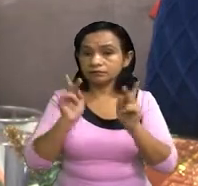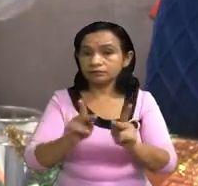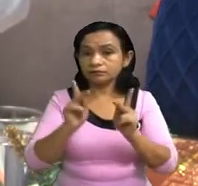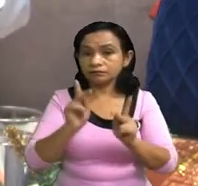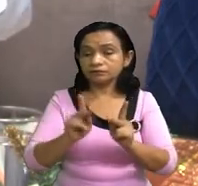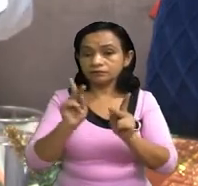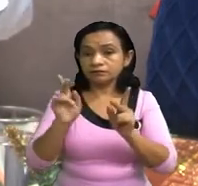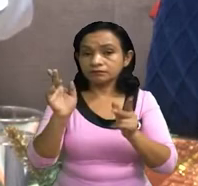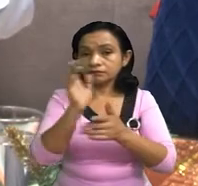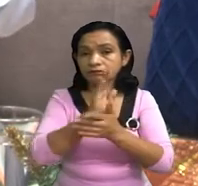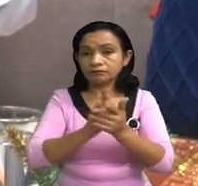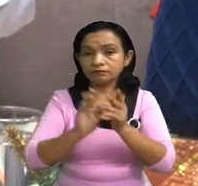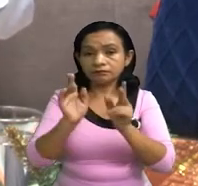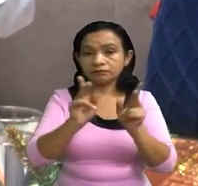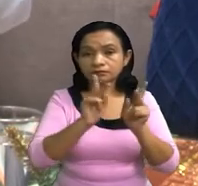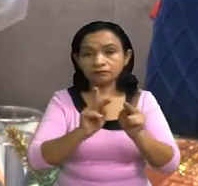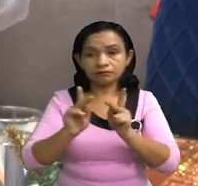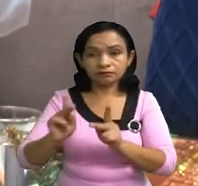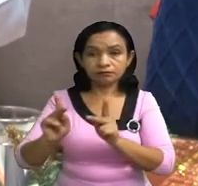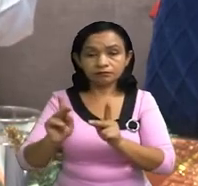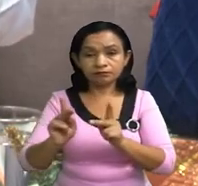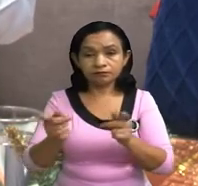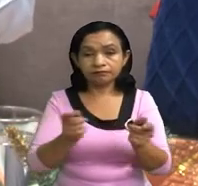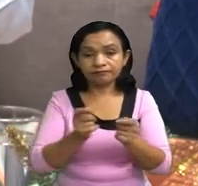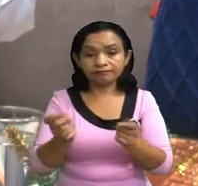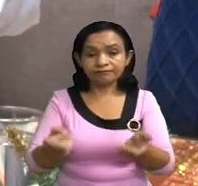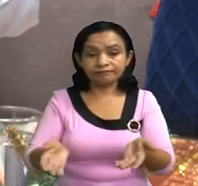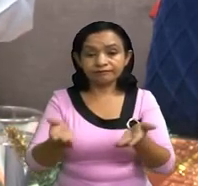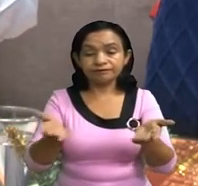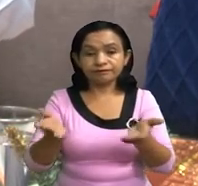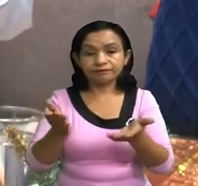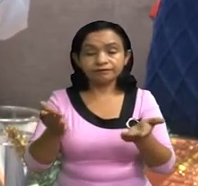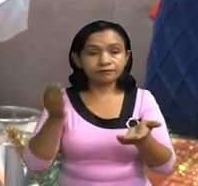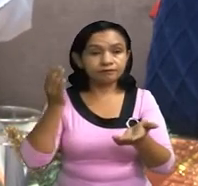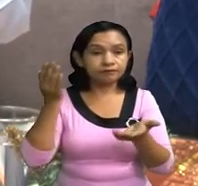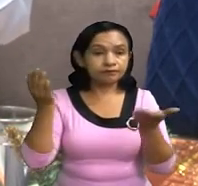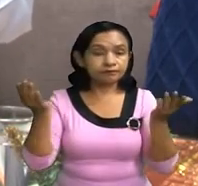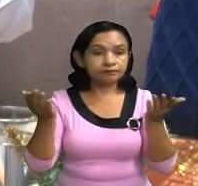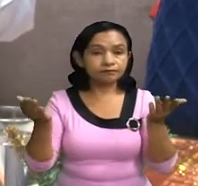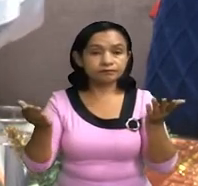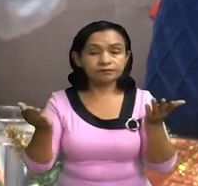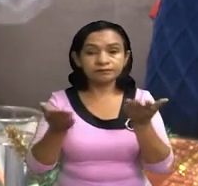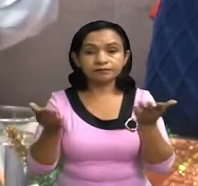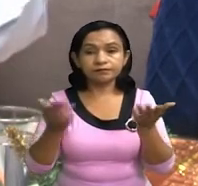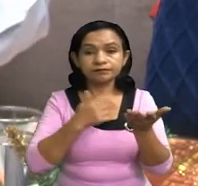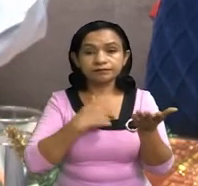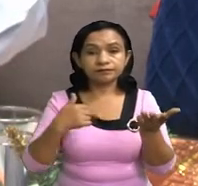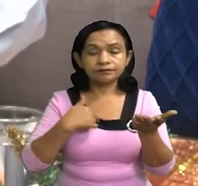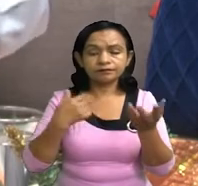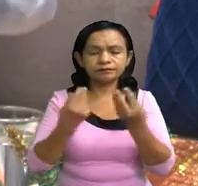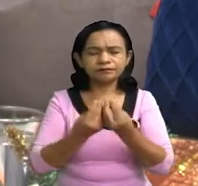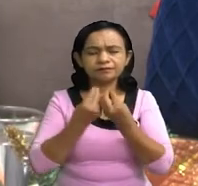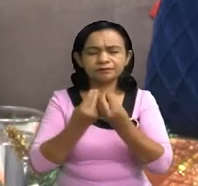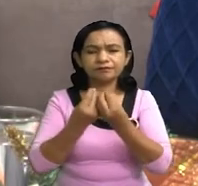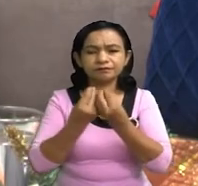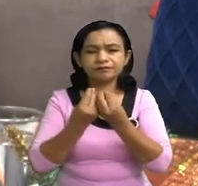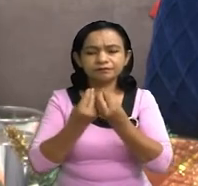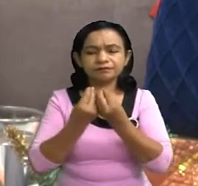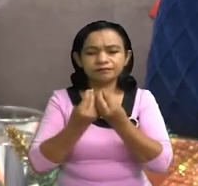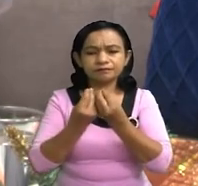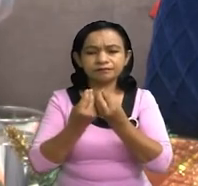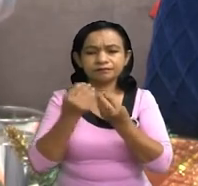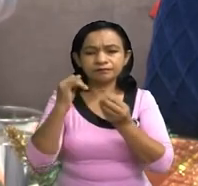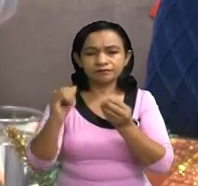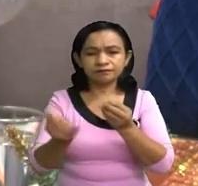algunas personas manipuladas, engañadas o no, entonces vamos a llenarla. Y llegamos el